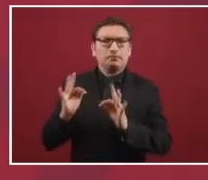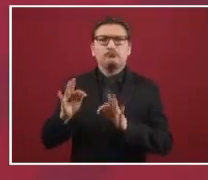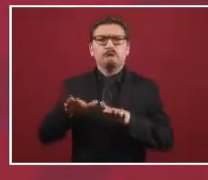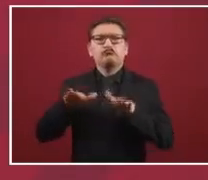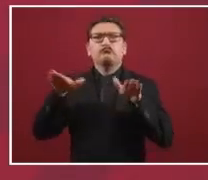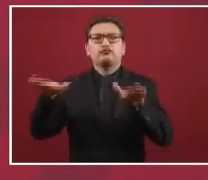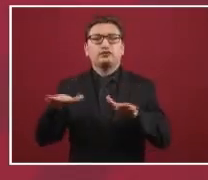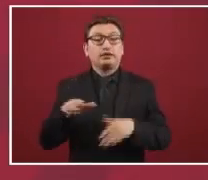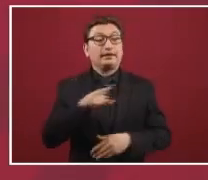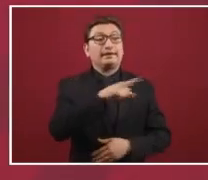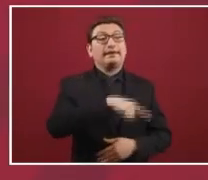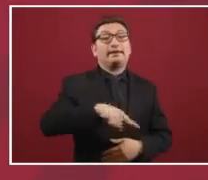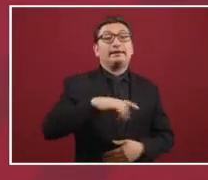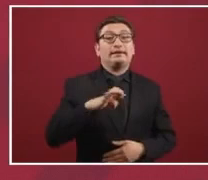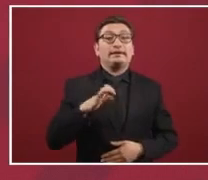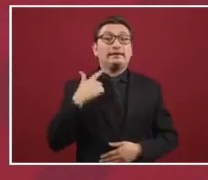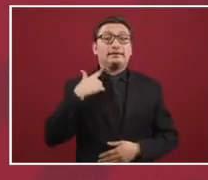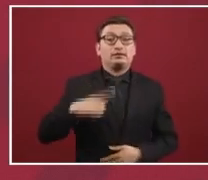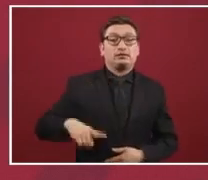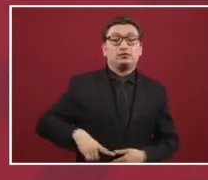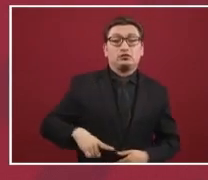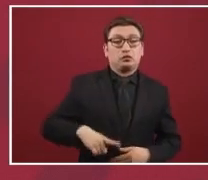el uso de ese aeropuerto,